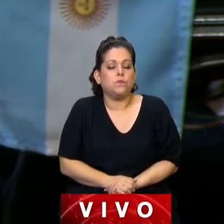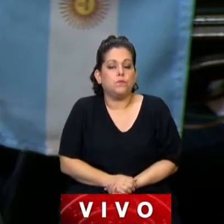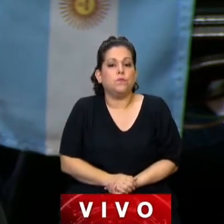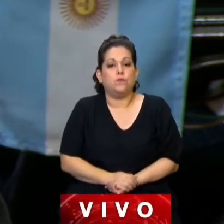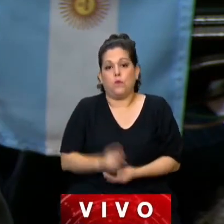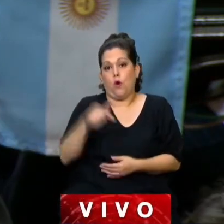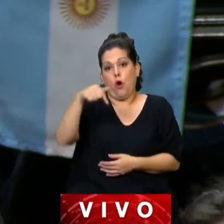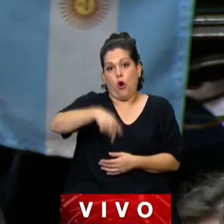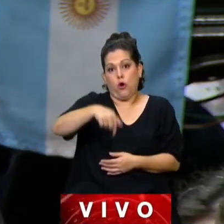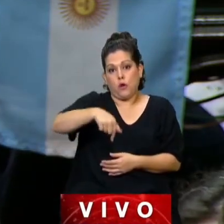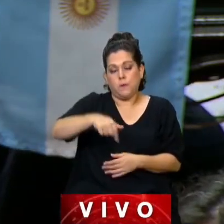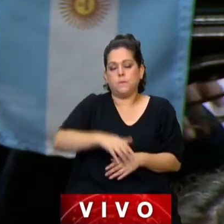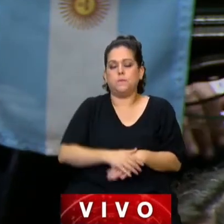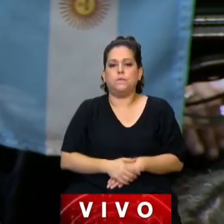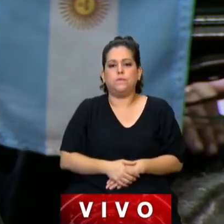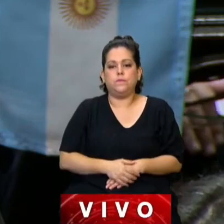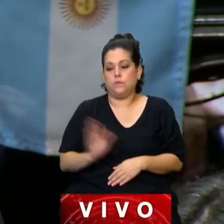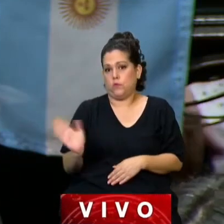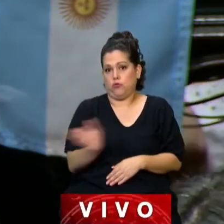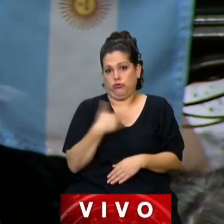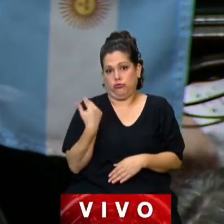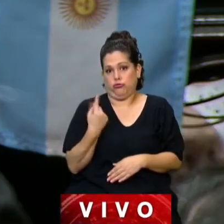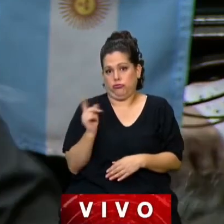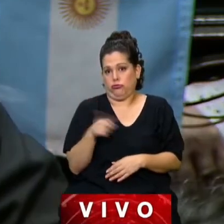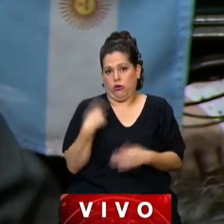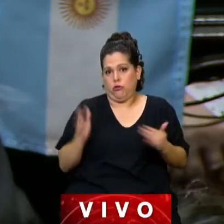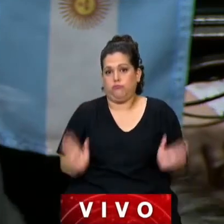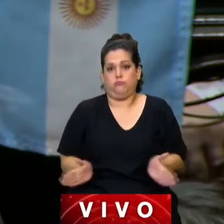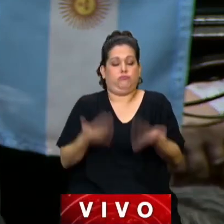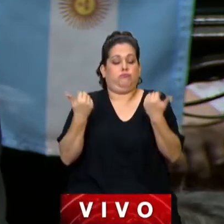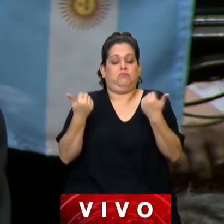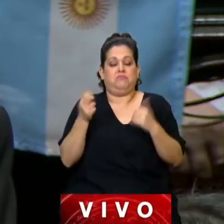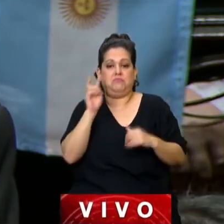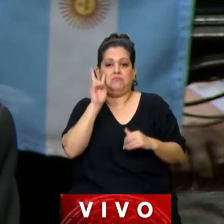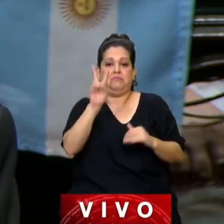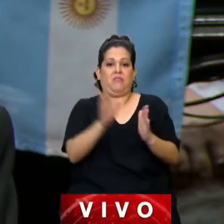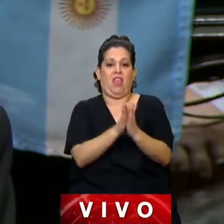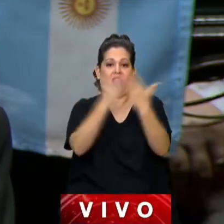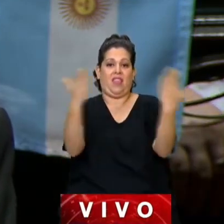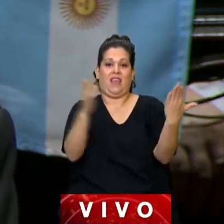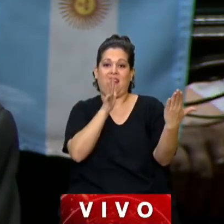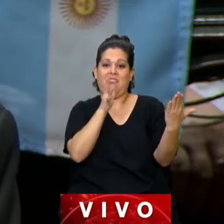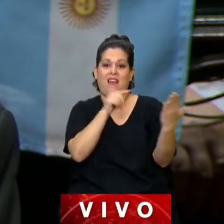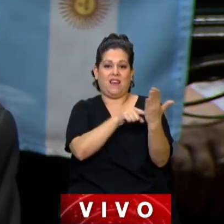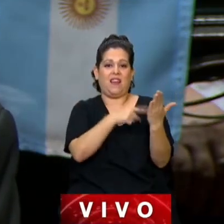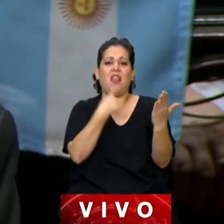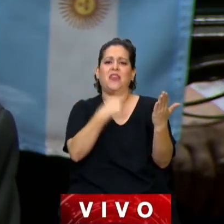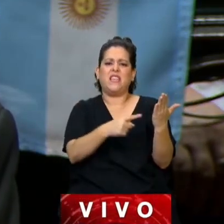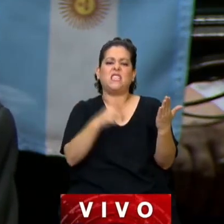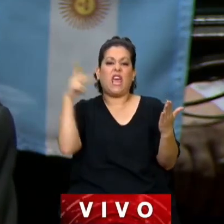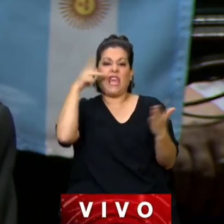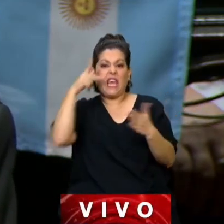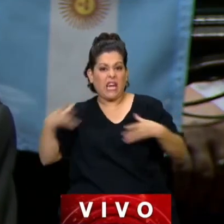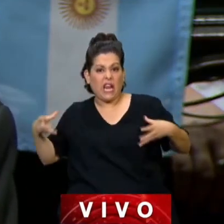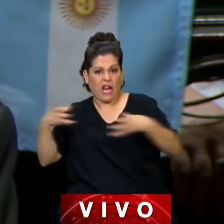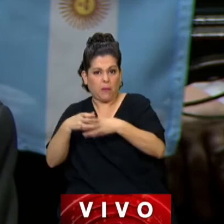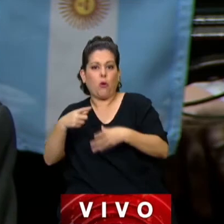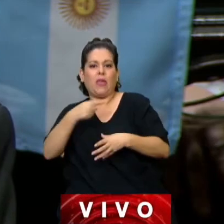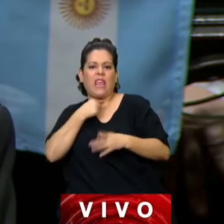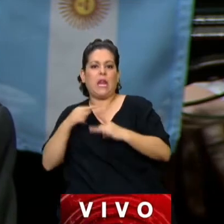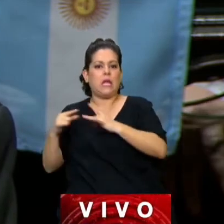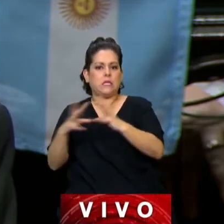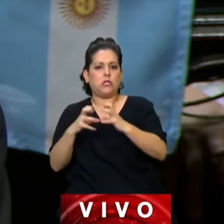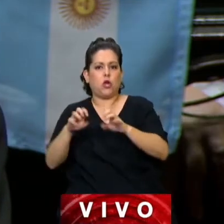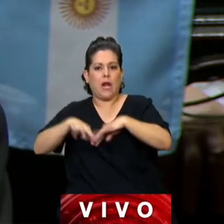en el día de hoy todos amanecimos con Clarín diciendo el kirchnerismo busca sesionar en diputados con la